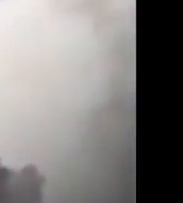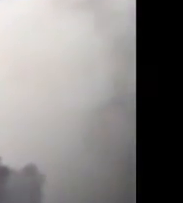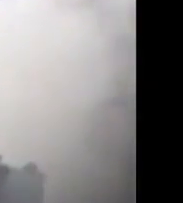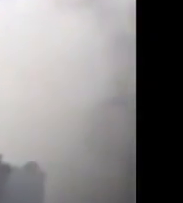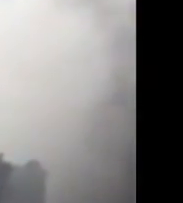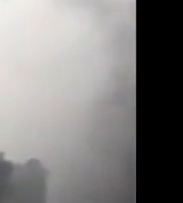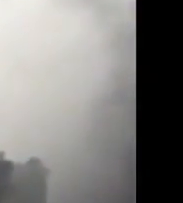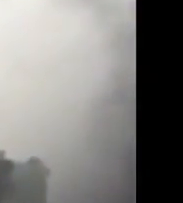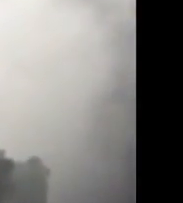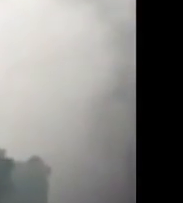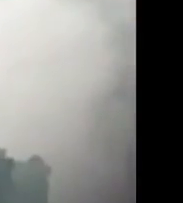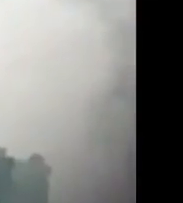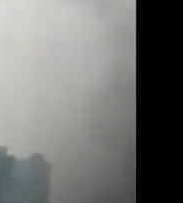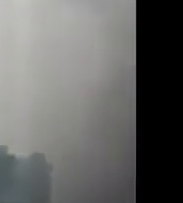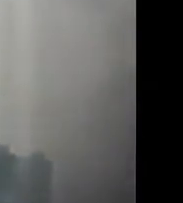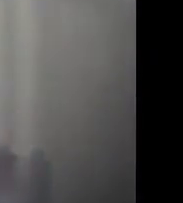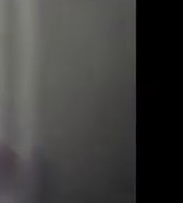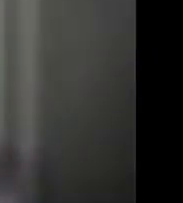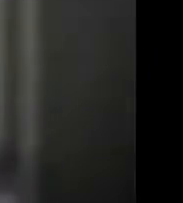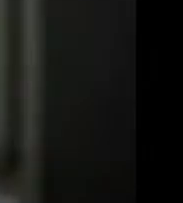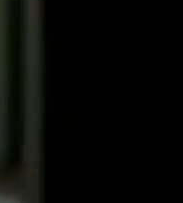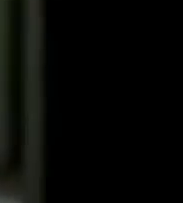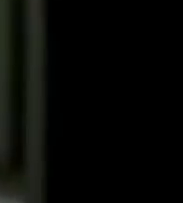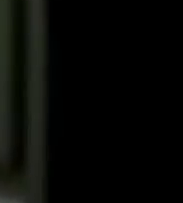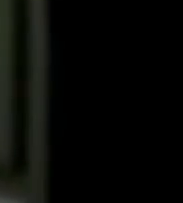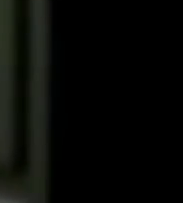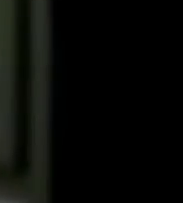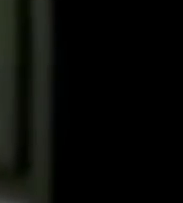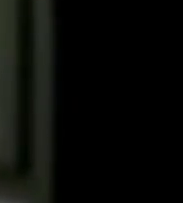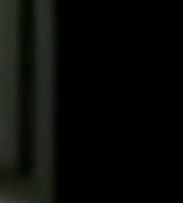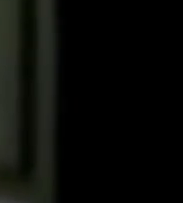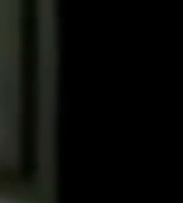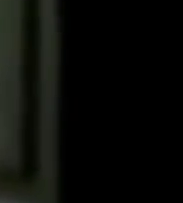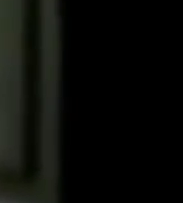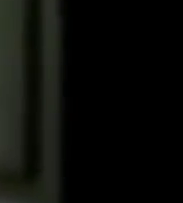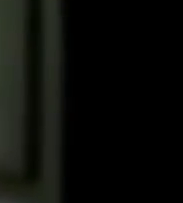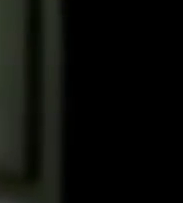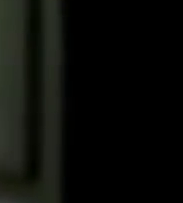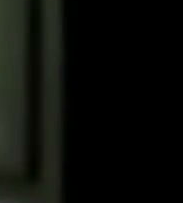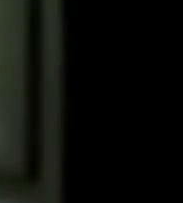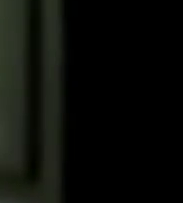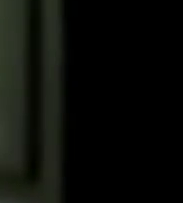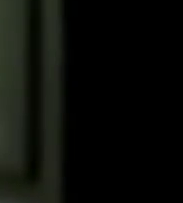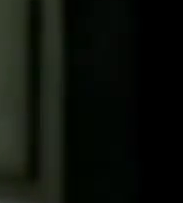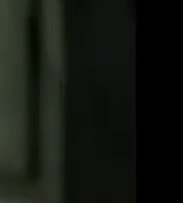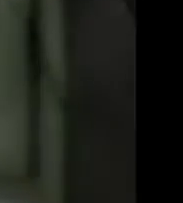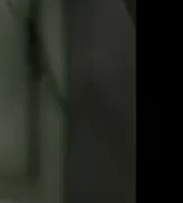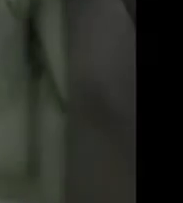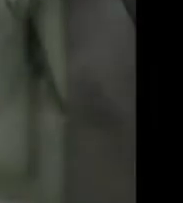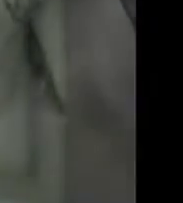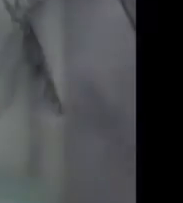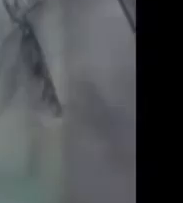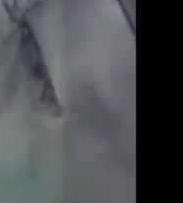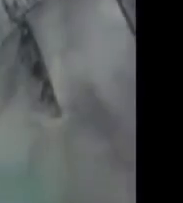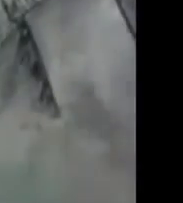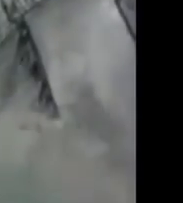Me quitó mi sueño. Me quitó lo que uno